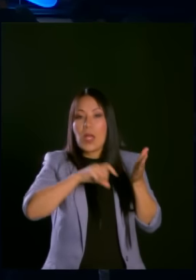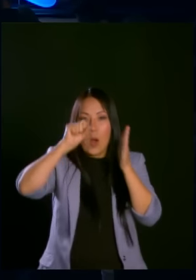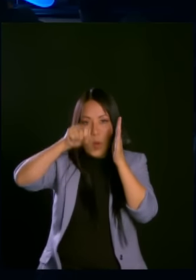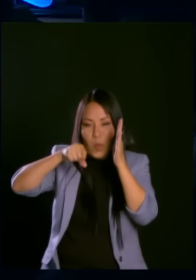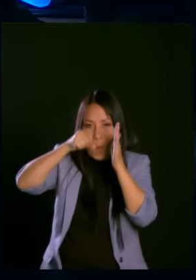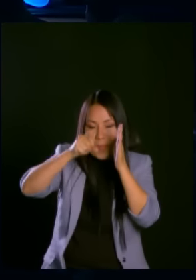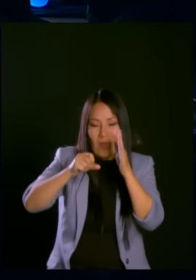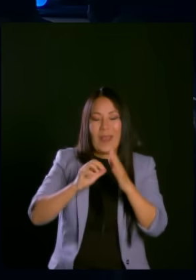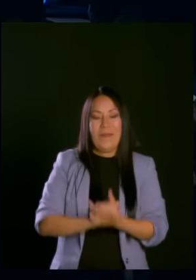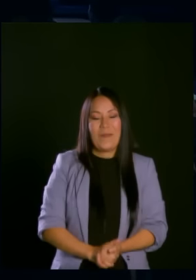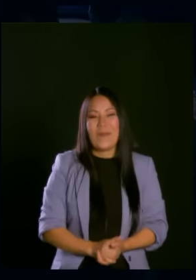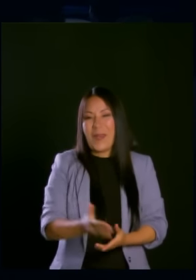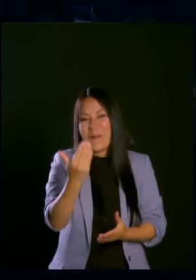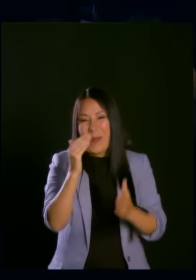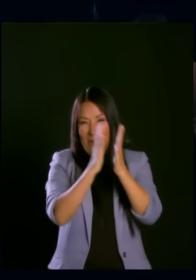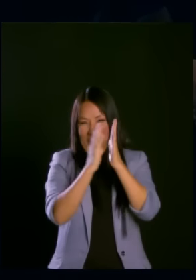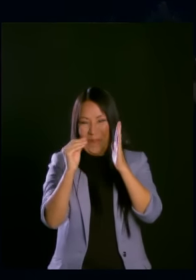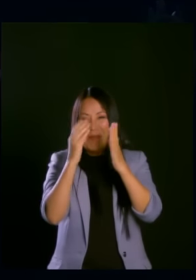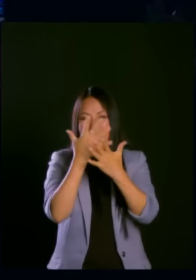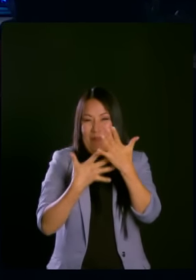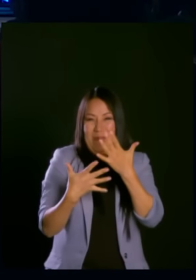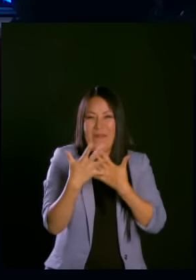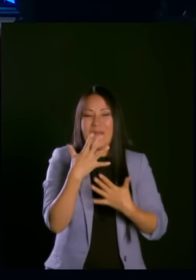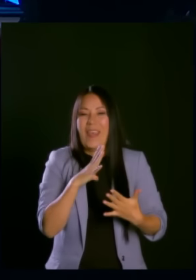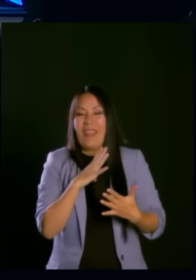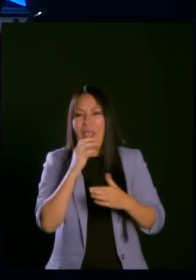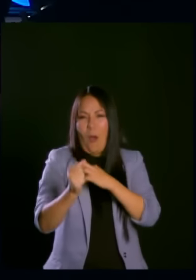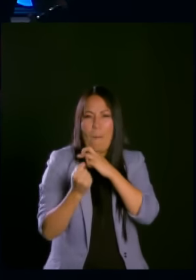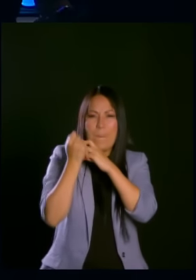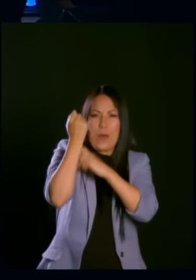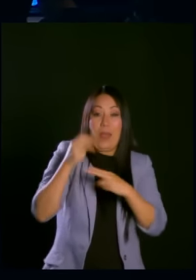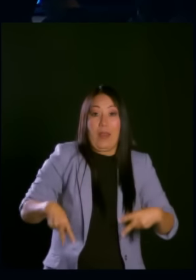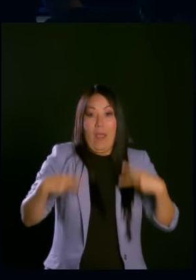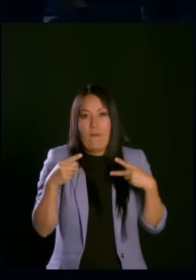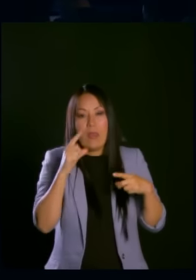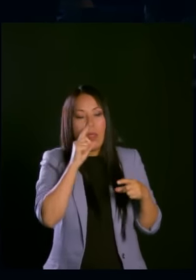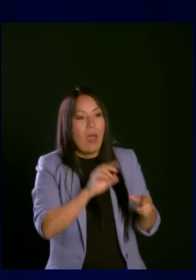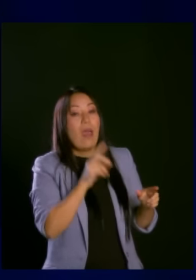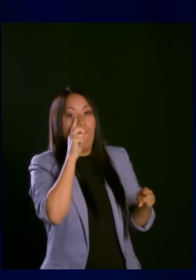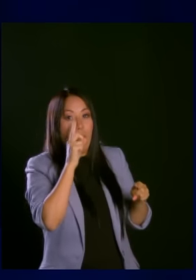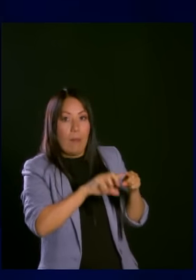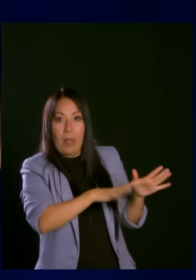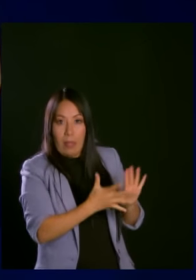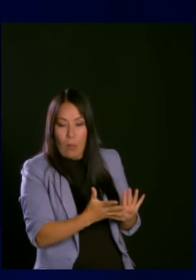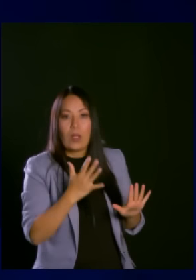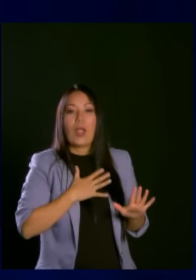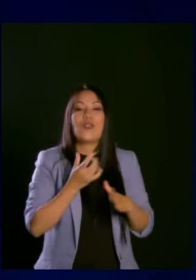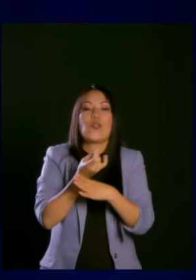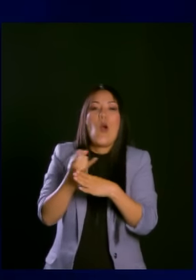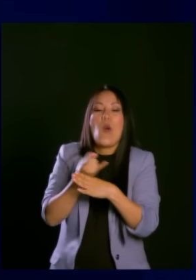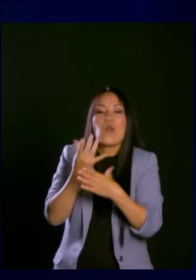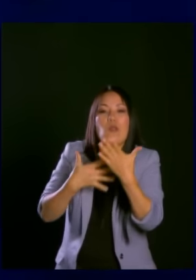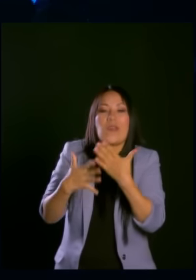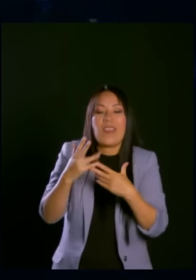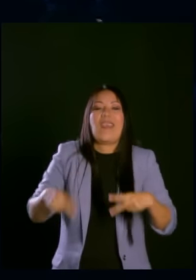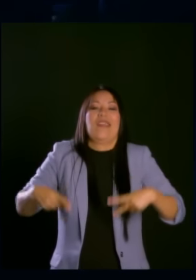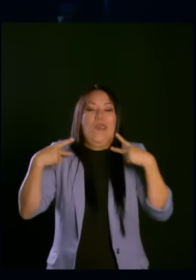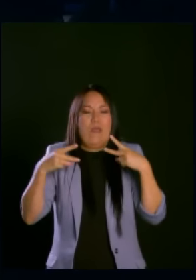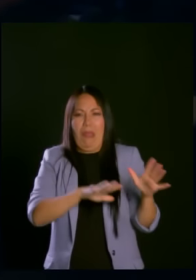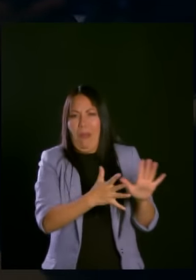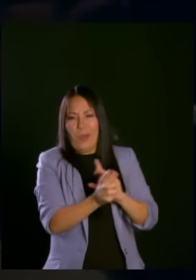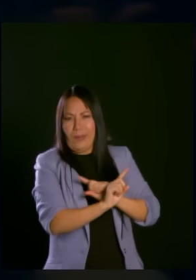Vamos a ir a la palabra del Señor. Levanta tus manos y di conmigo: en mi boca está el poder de la vida y de la muerte. Hablaré palabras de vida y no de muerte,